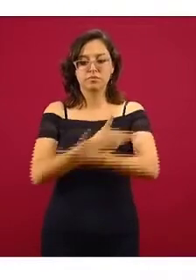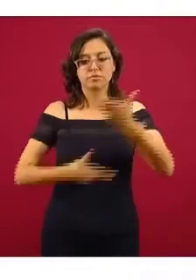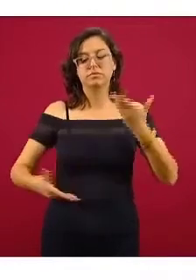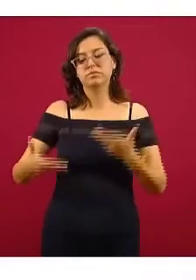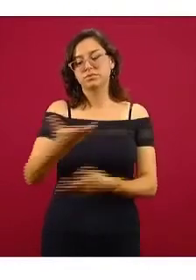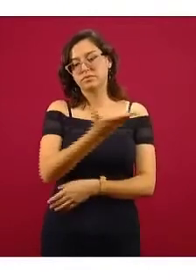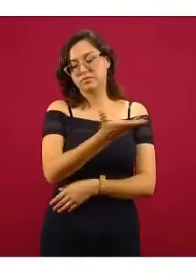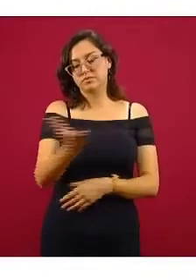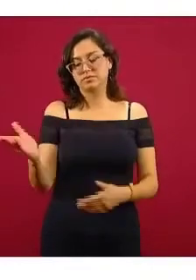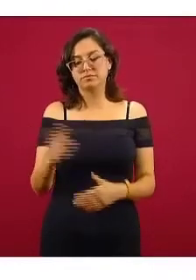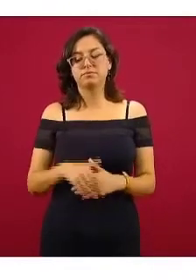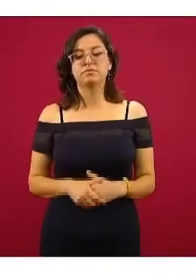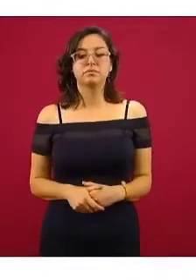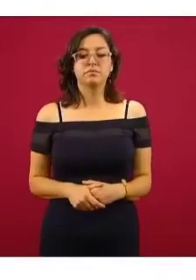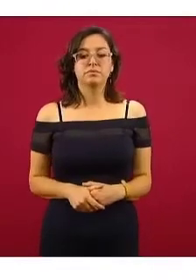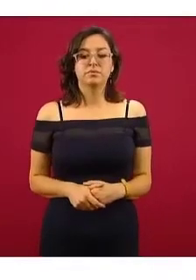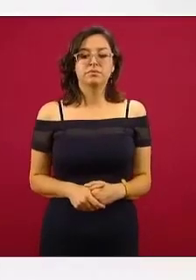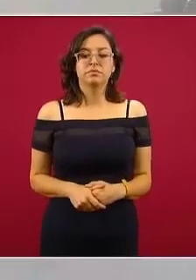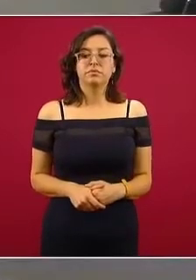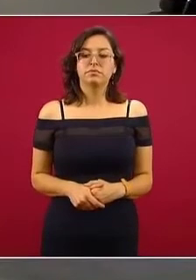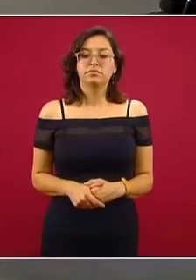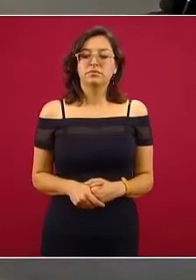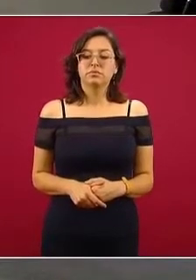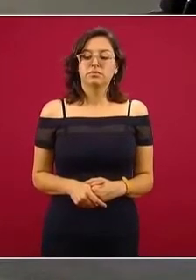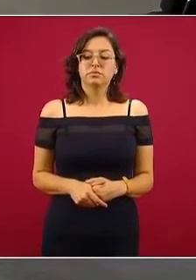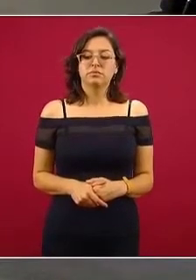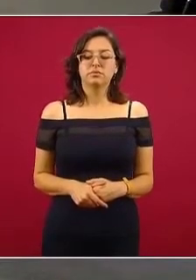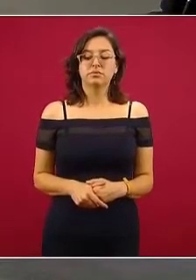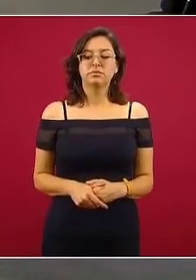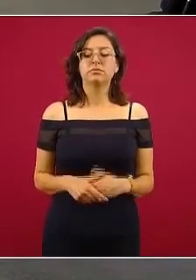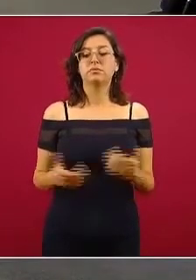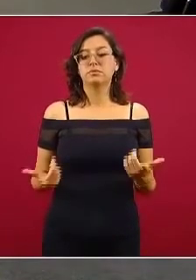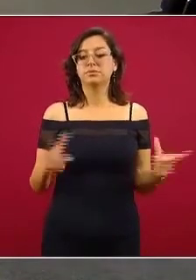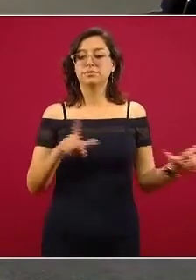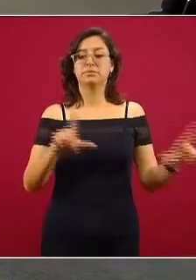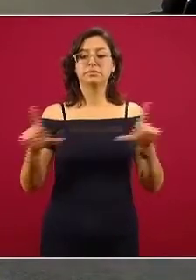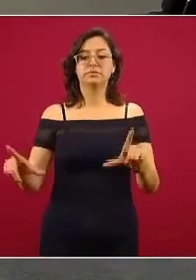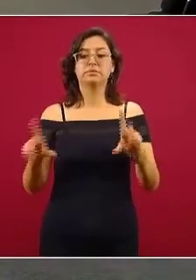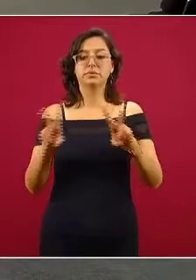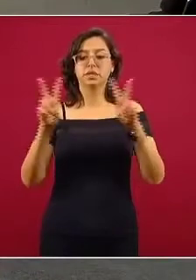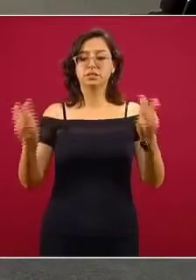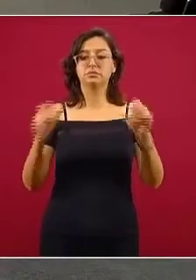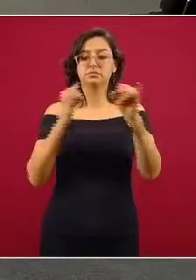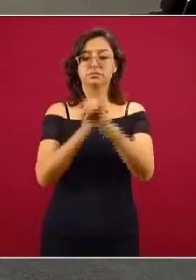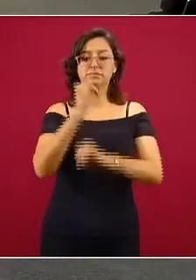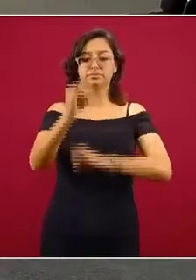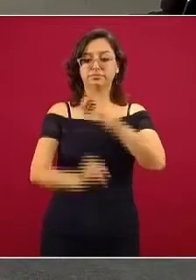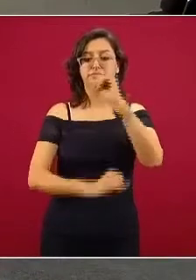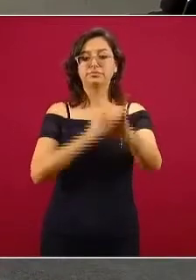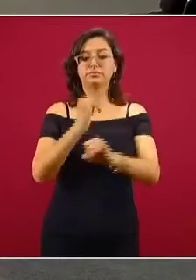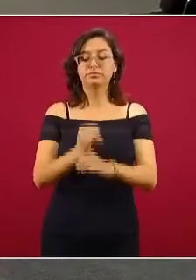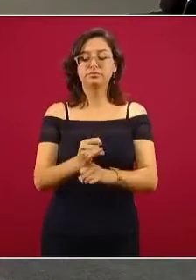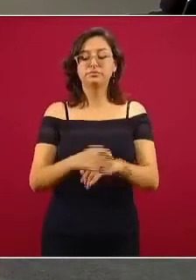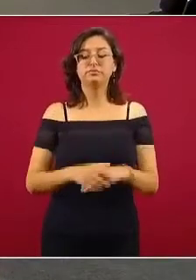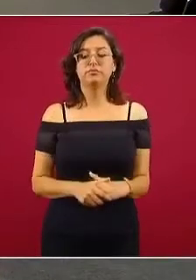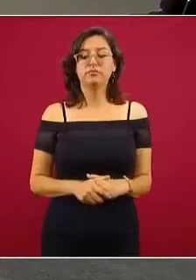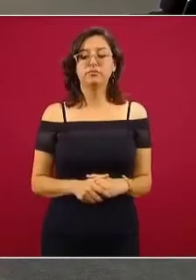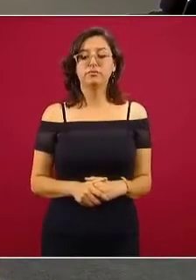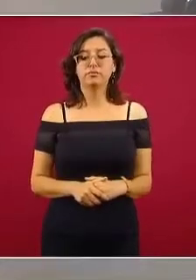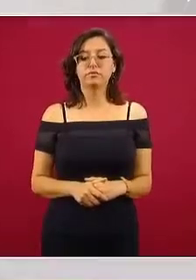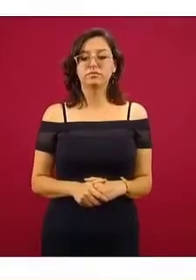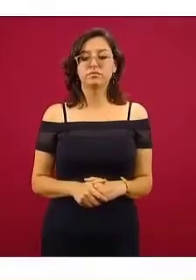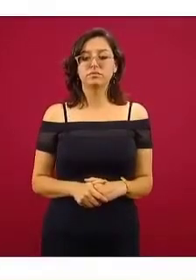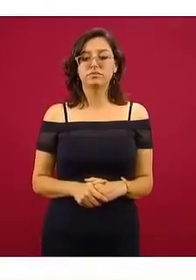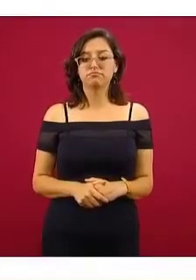todos ustedes. Vamos a la primera diapositiva del panorama internacional, en donde vemos cómo